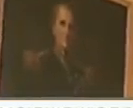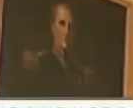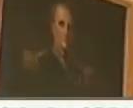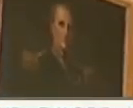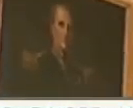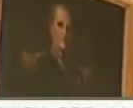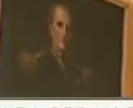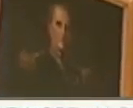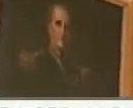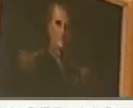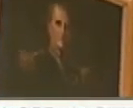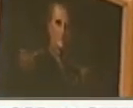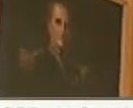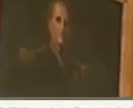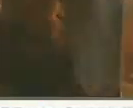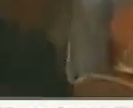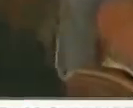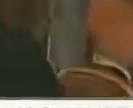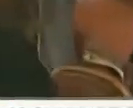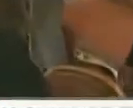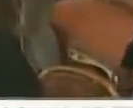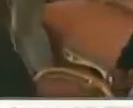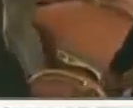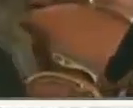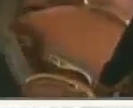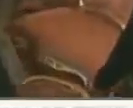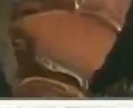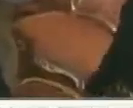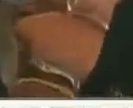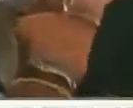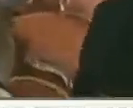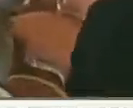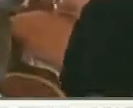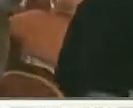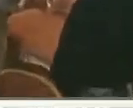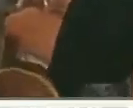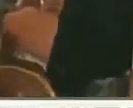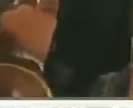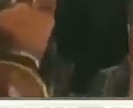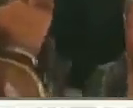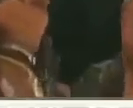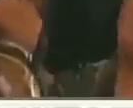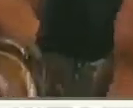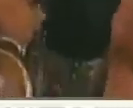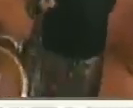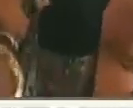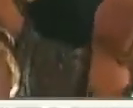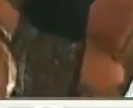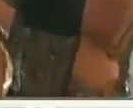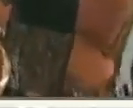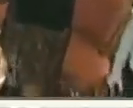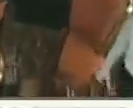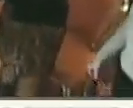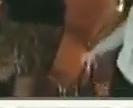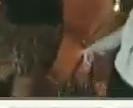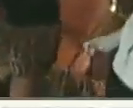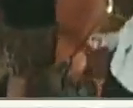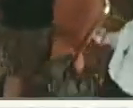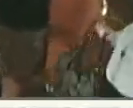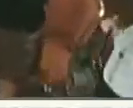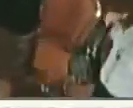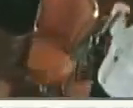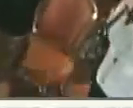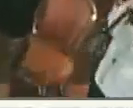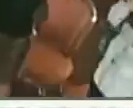manera culmina esta sesión especial conmemorativa del 238 aniversario del natalicio del padre de la patria, Simón